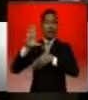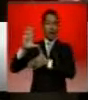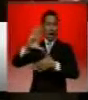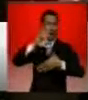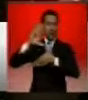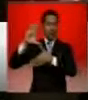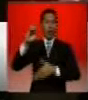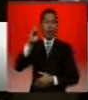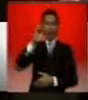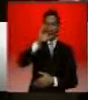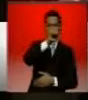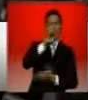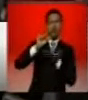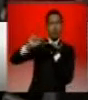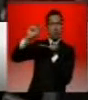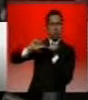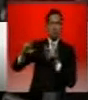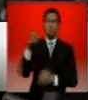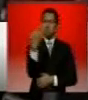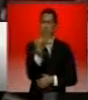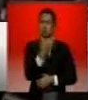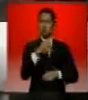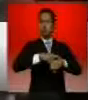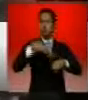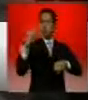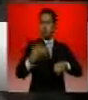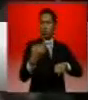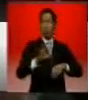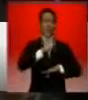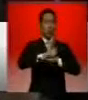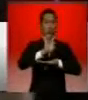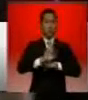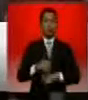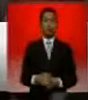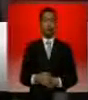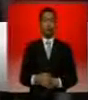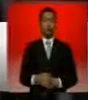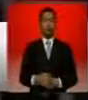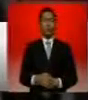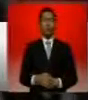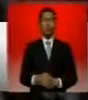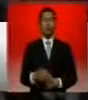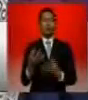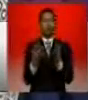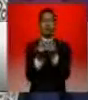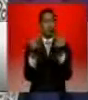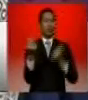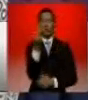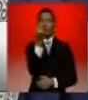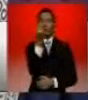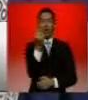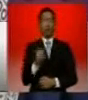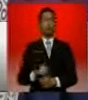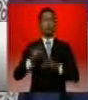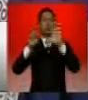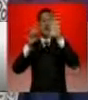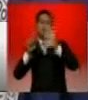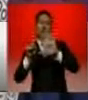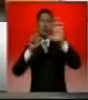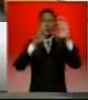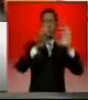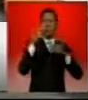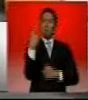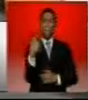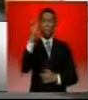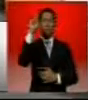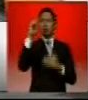OEA. La cuota es de 266.600 millones de dólares. Asimismo, ratificó que ha criticado que menos